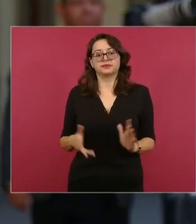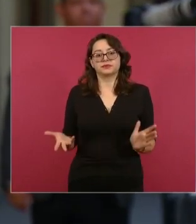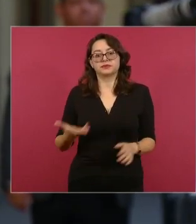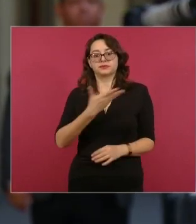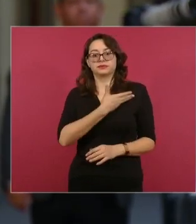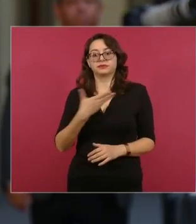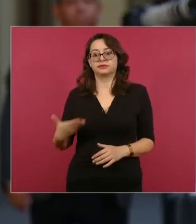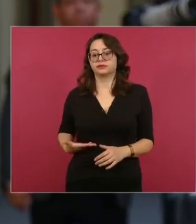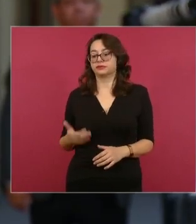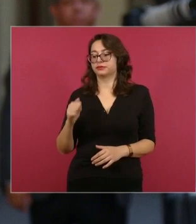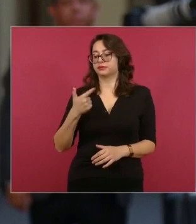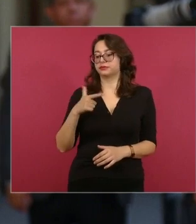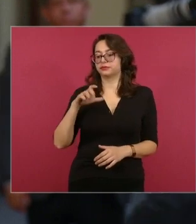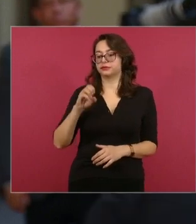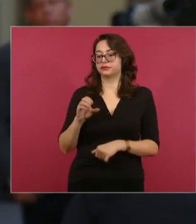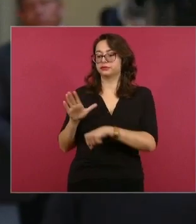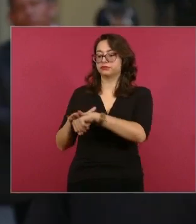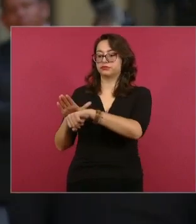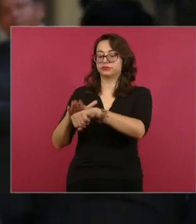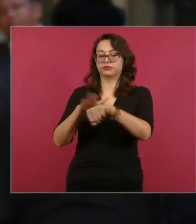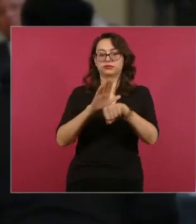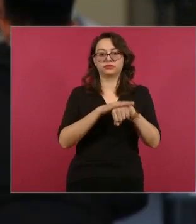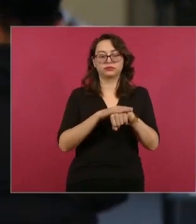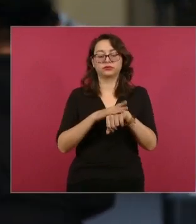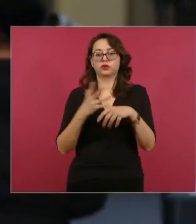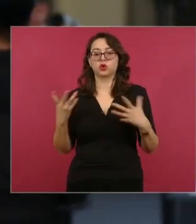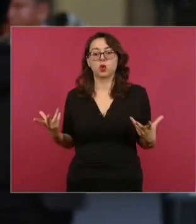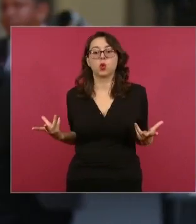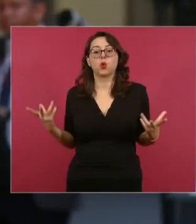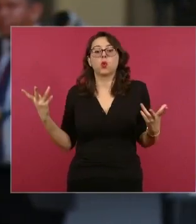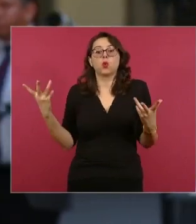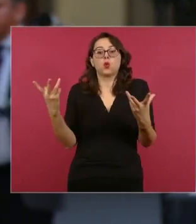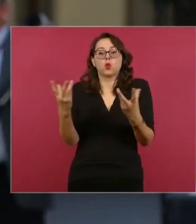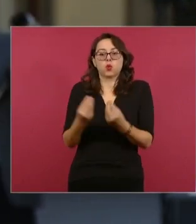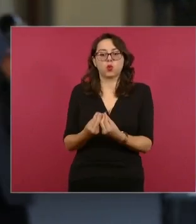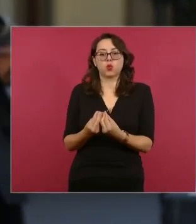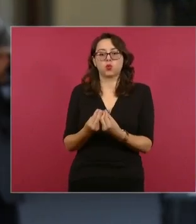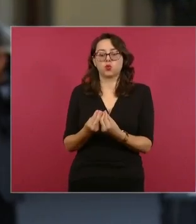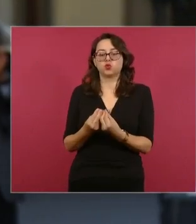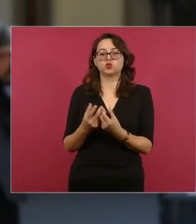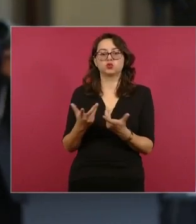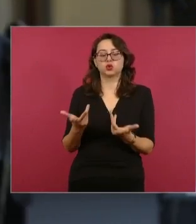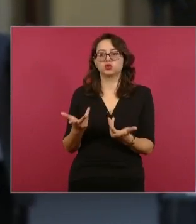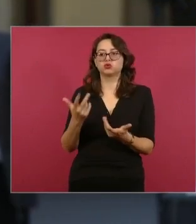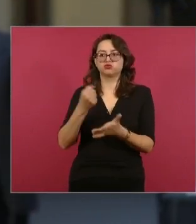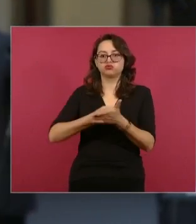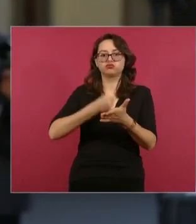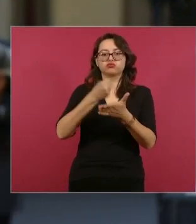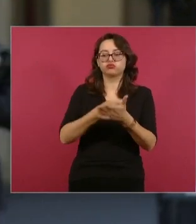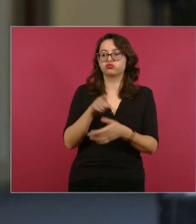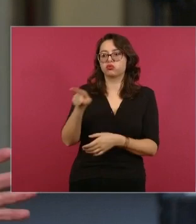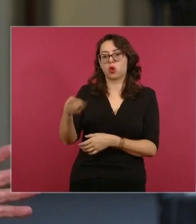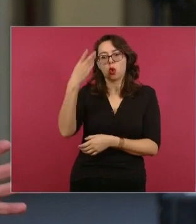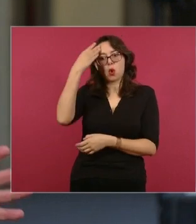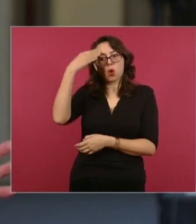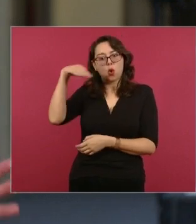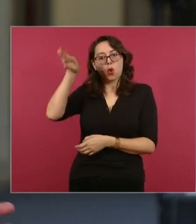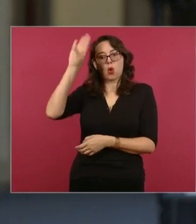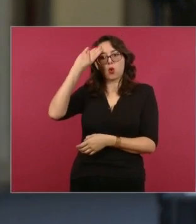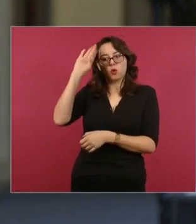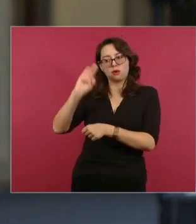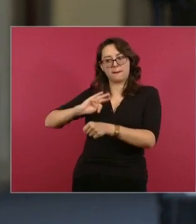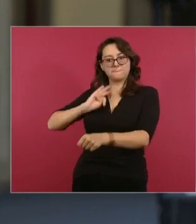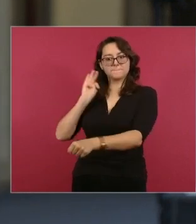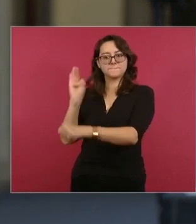presidente Andrés Manuel López Obrador a conformar un gran movimiento contra el bloqueo a Cuba. Representamos a todos los países